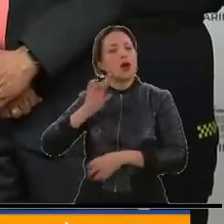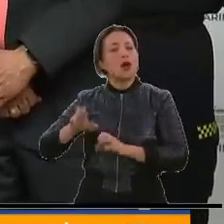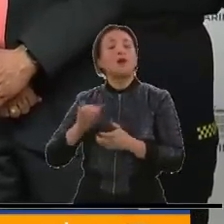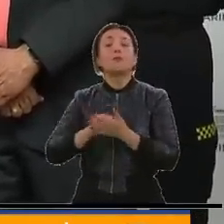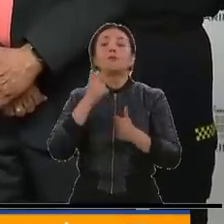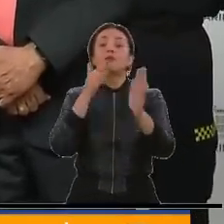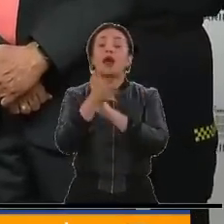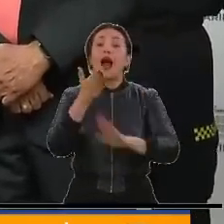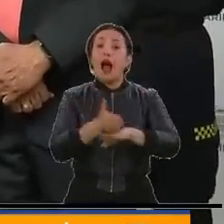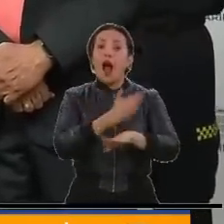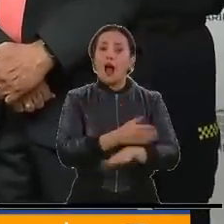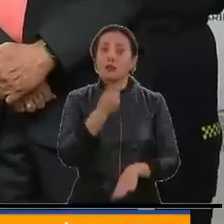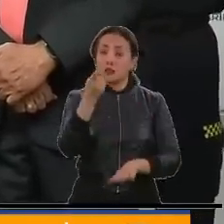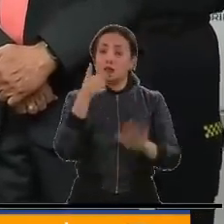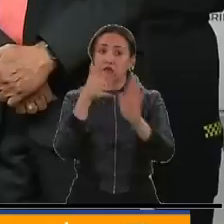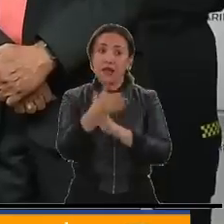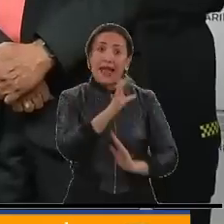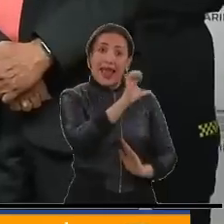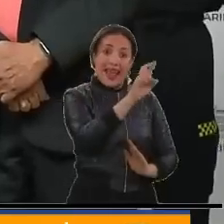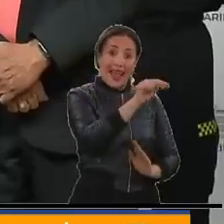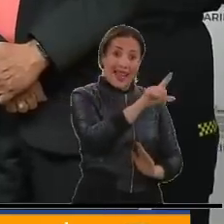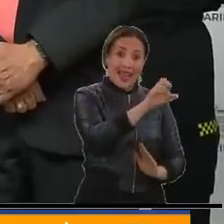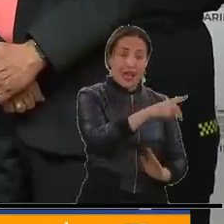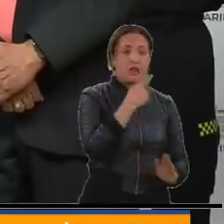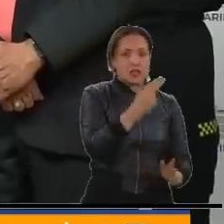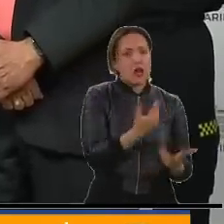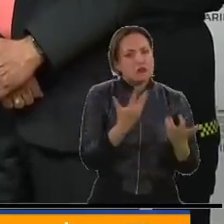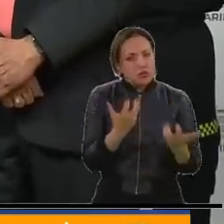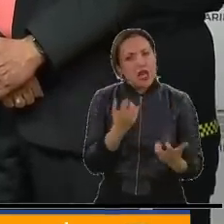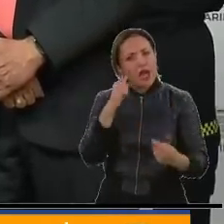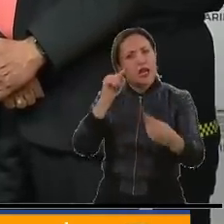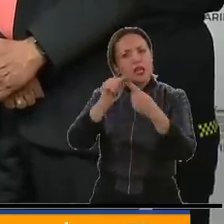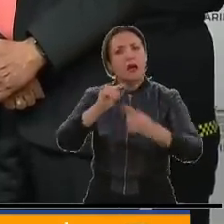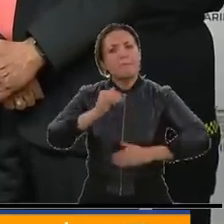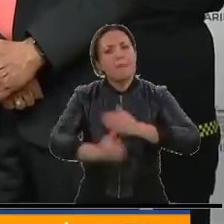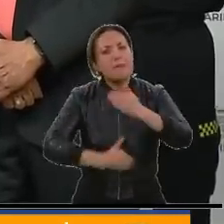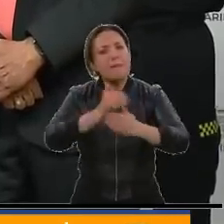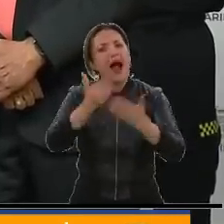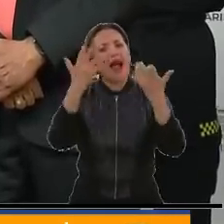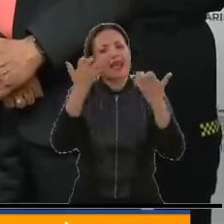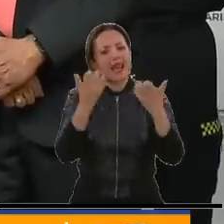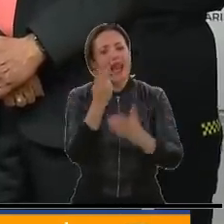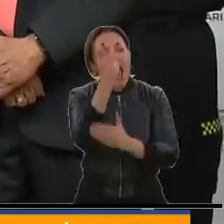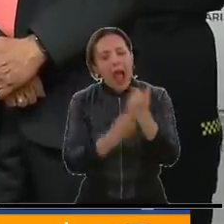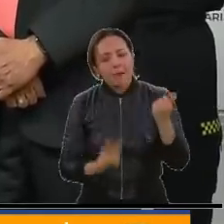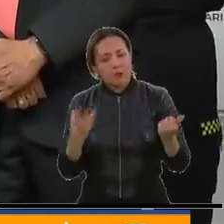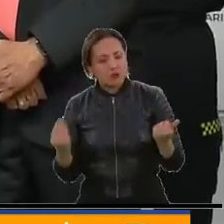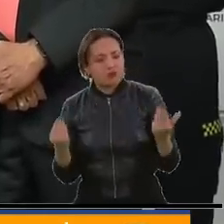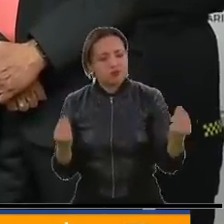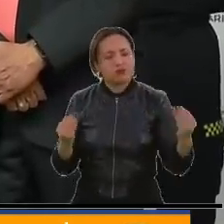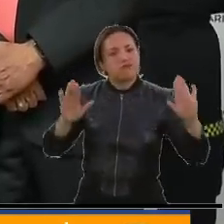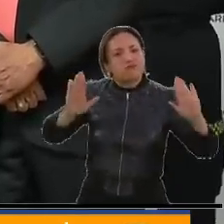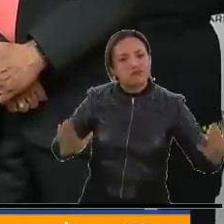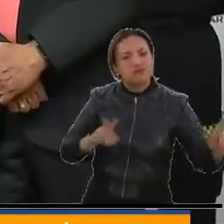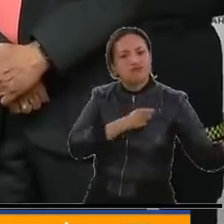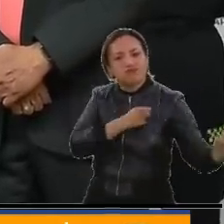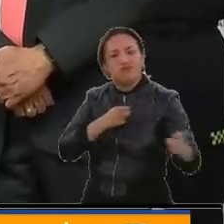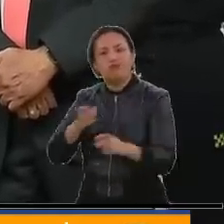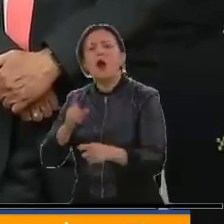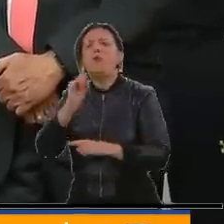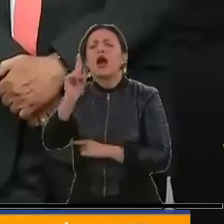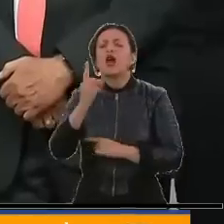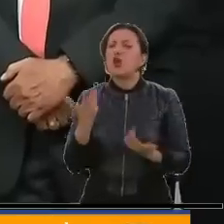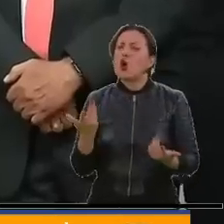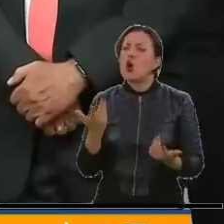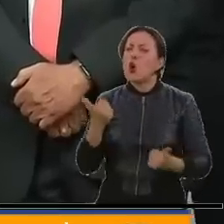ELN manifestó de alguna forma la intención de avanzar en ese tema de un cese bilateral. Sin embargo, quiero preguntarle cuál fue el tema,